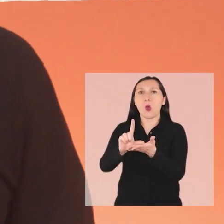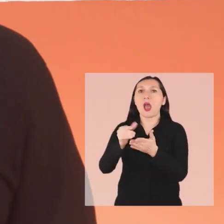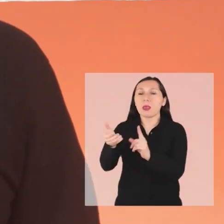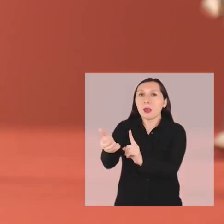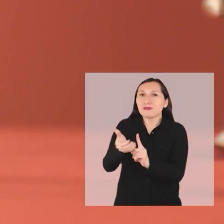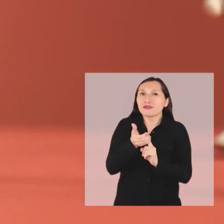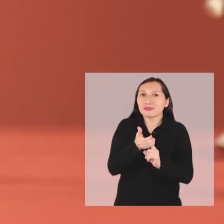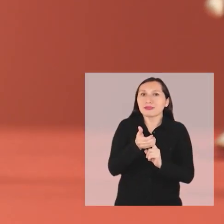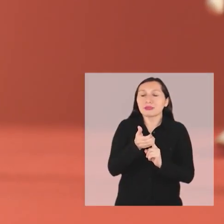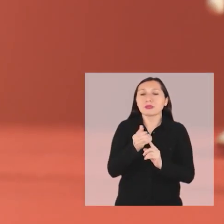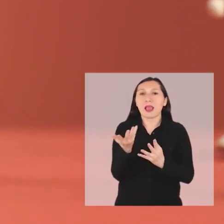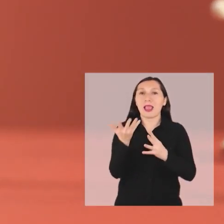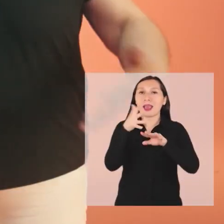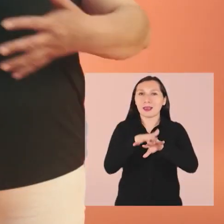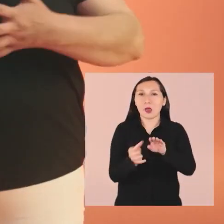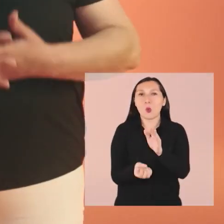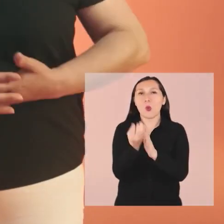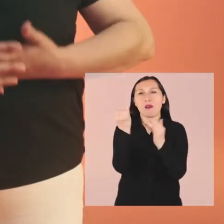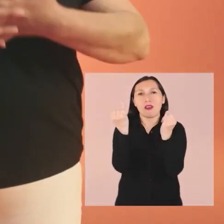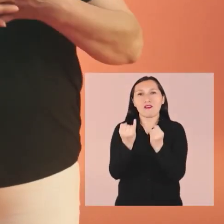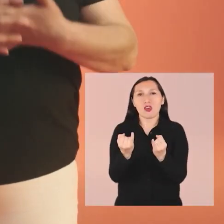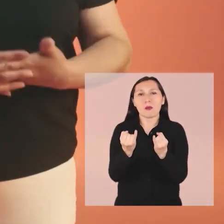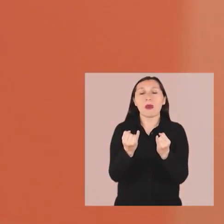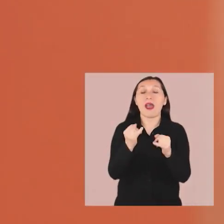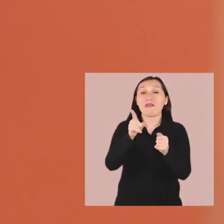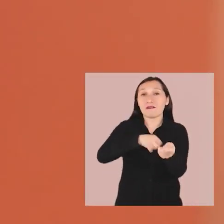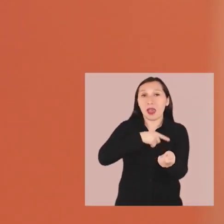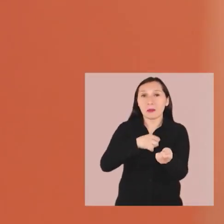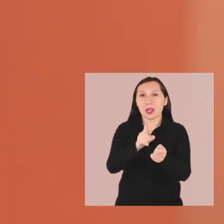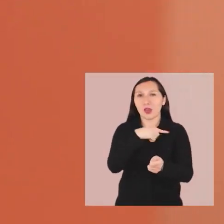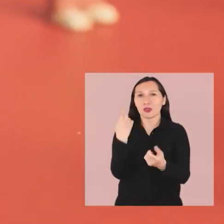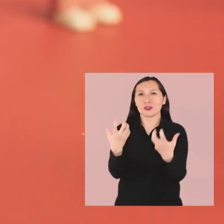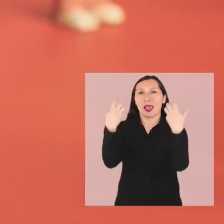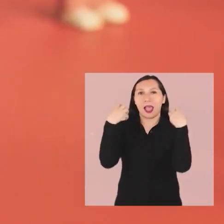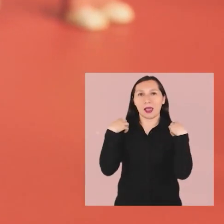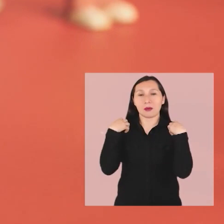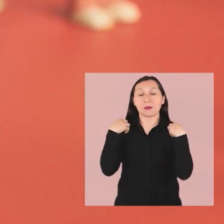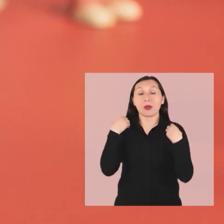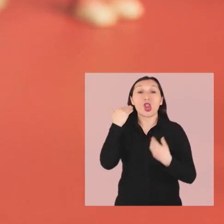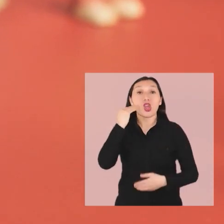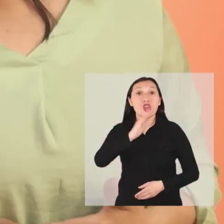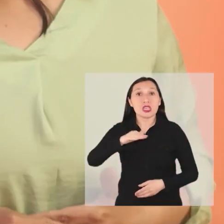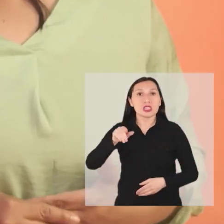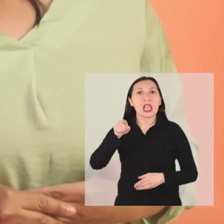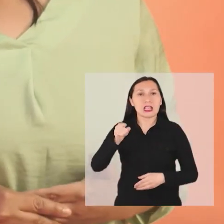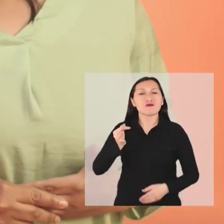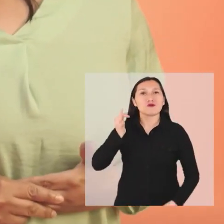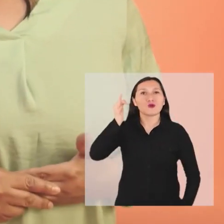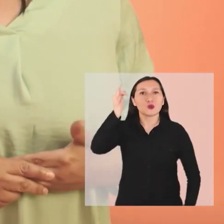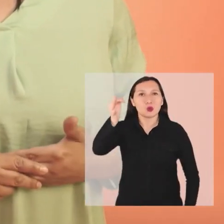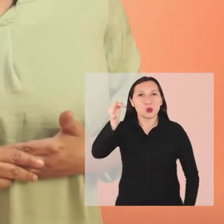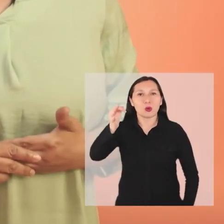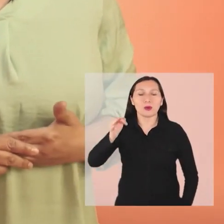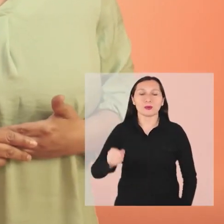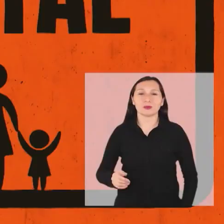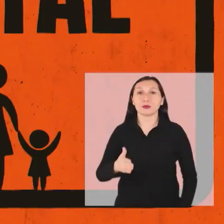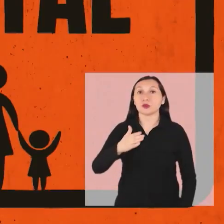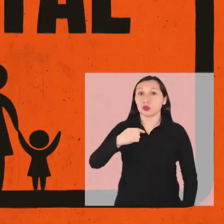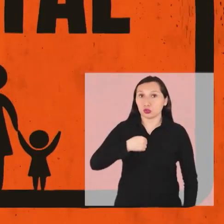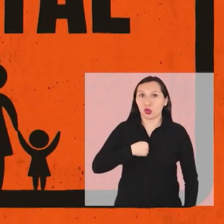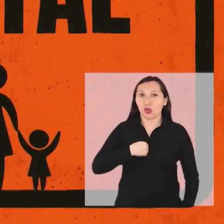les dé lugar y les adopte. Integrándolos a nuevas formas de familia. Hagámonos cargo, porque las niñas son el